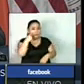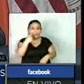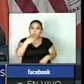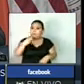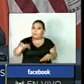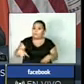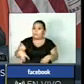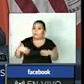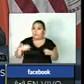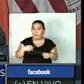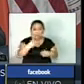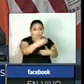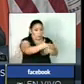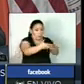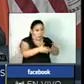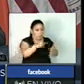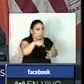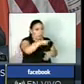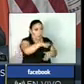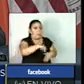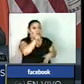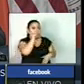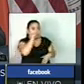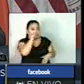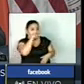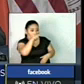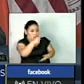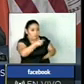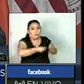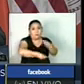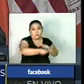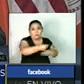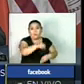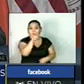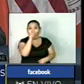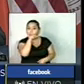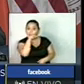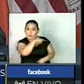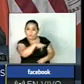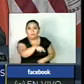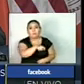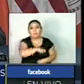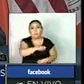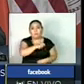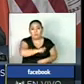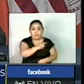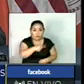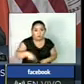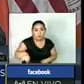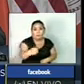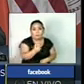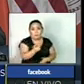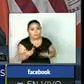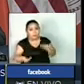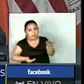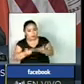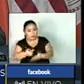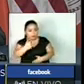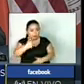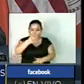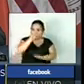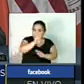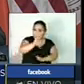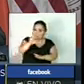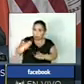respecto las funerarias son organizaciones privadas negocios privados tienen la obligación con las personas a las que sirven de tratarlos con